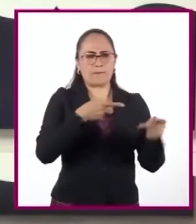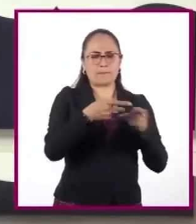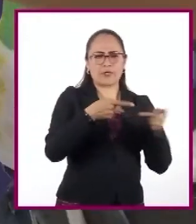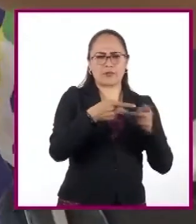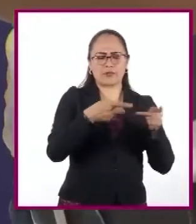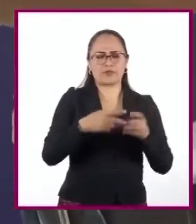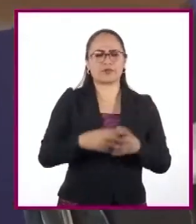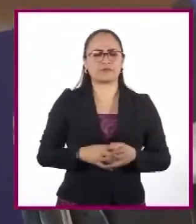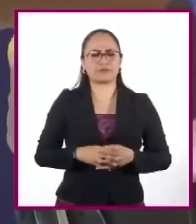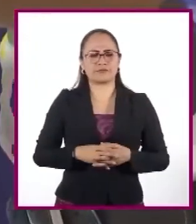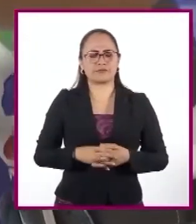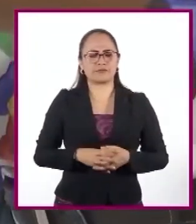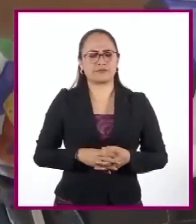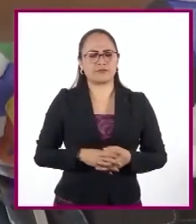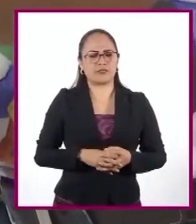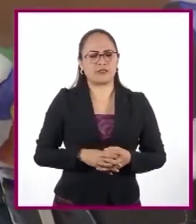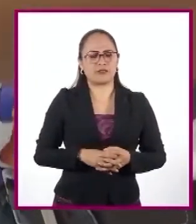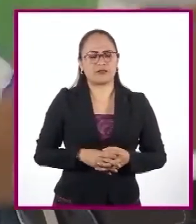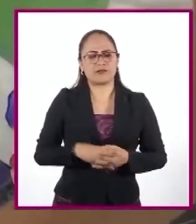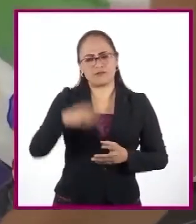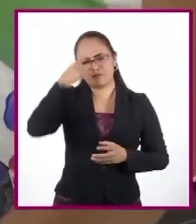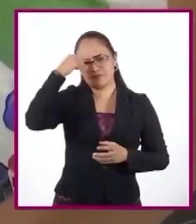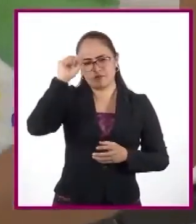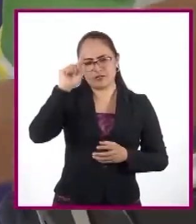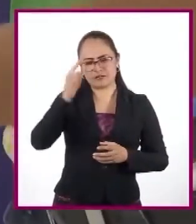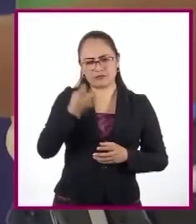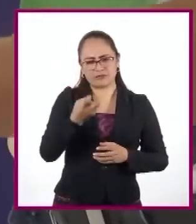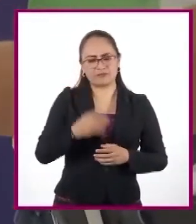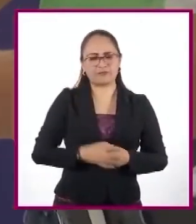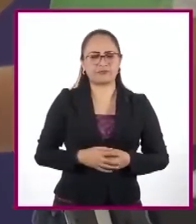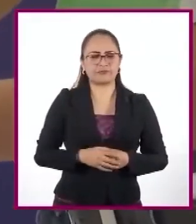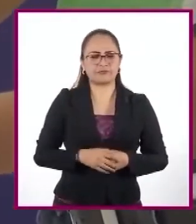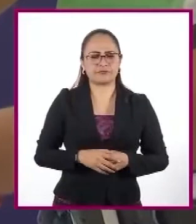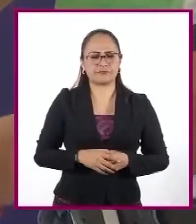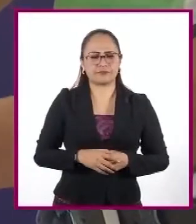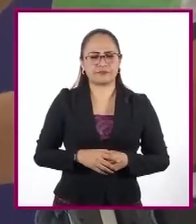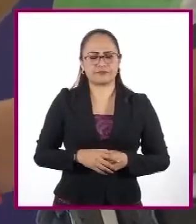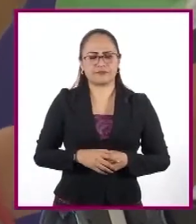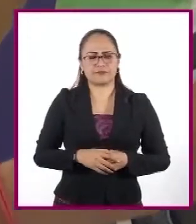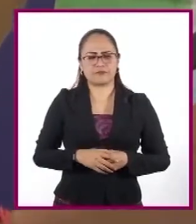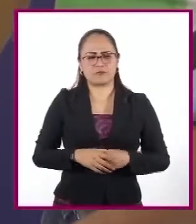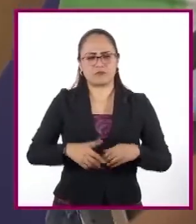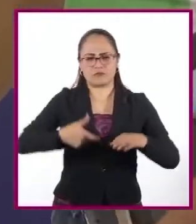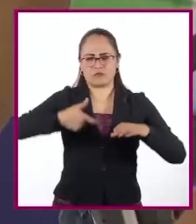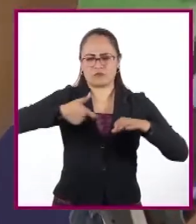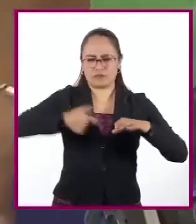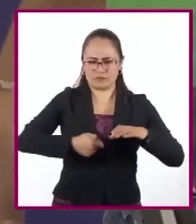más que creo que es más fácil hacerlo así. sí, maestra, aquí está Sujetar con la punta de la pinza. Muy bien.